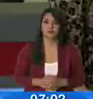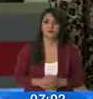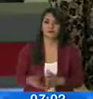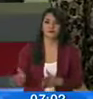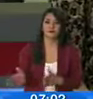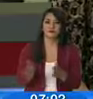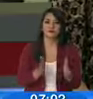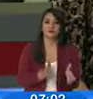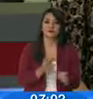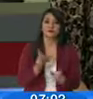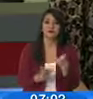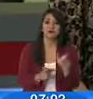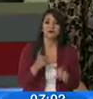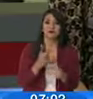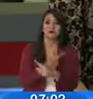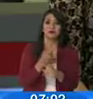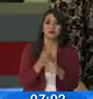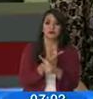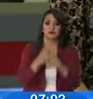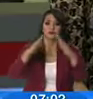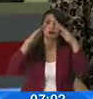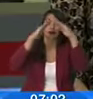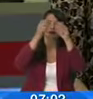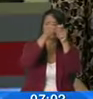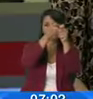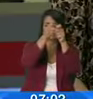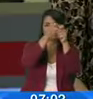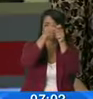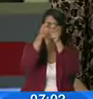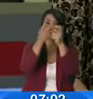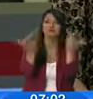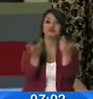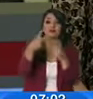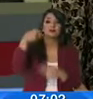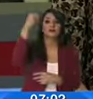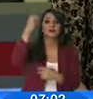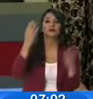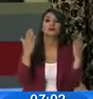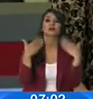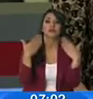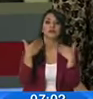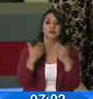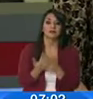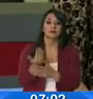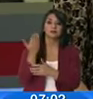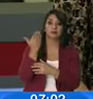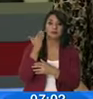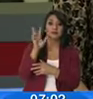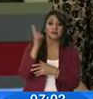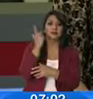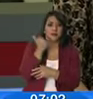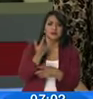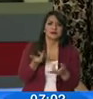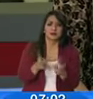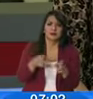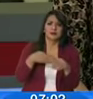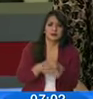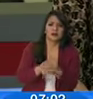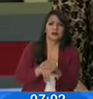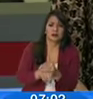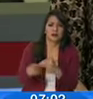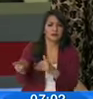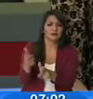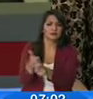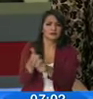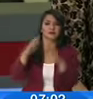Y delincuentes intentaron abrir las ventanas de una vivienda en un sector del norte de Guayaquil, donde hace 3 días también robaron en otro